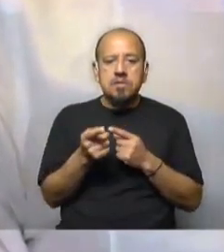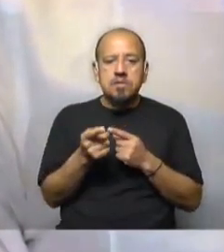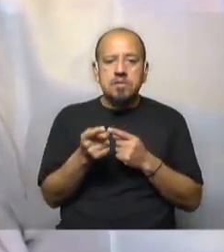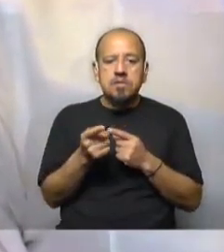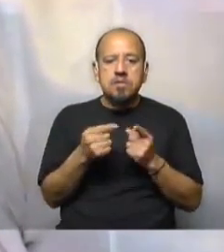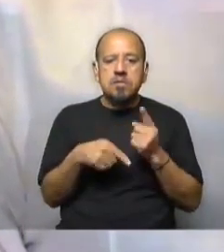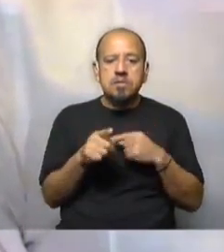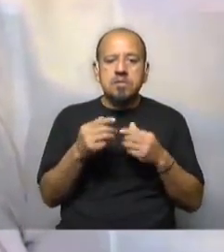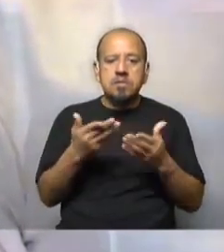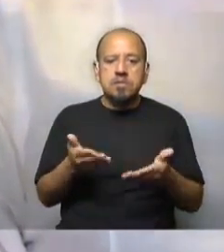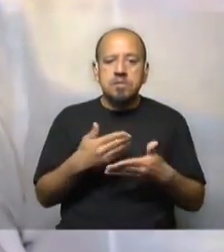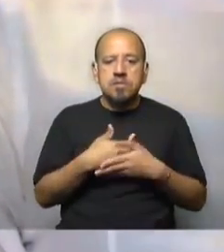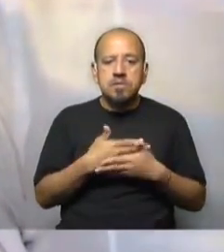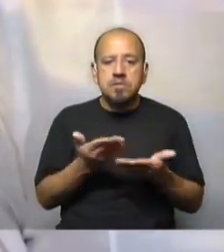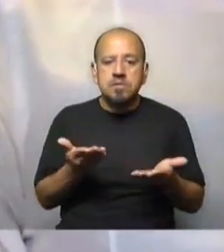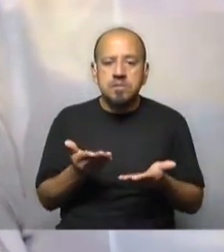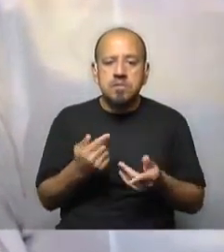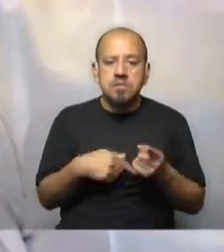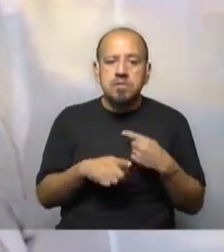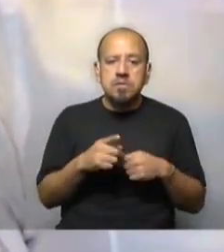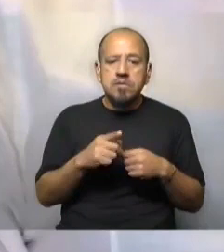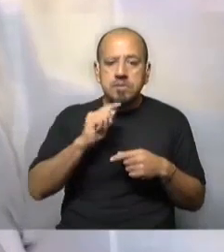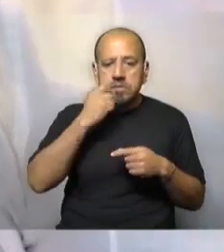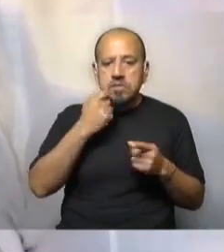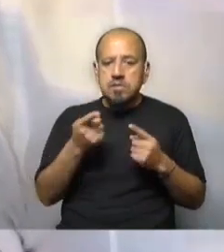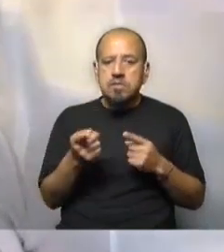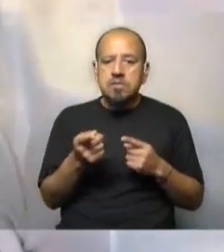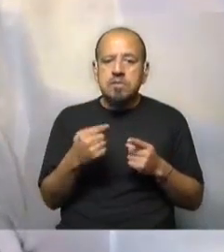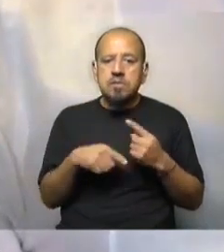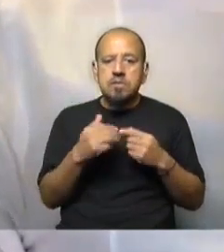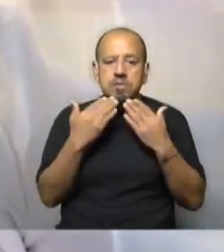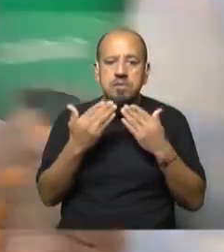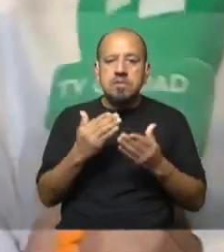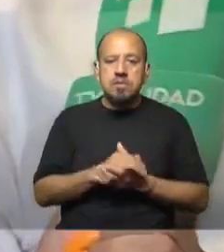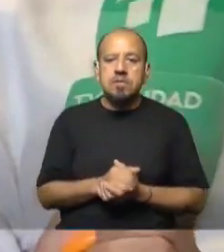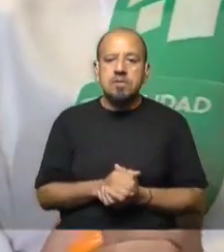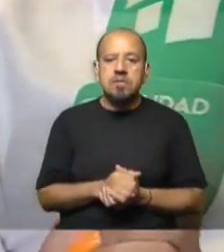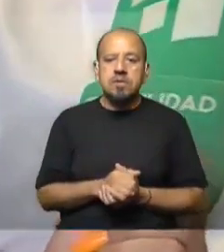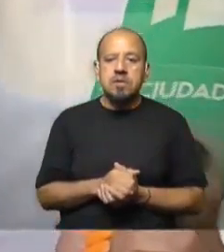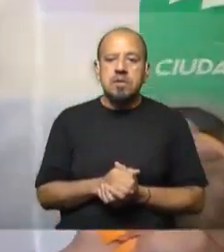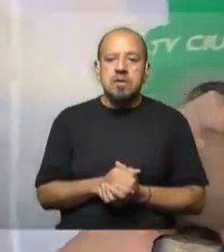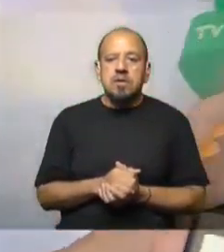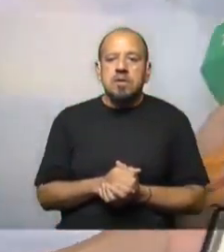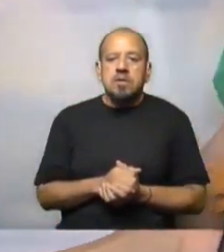Que va a ser conmovedor, pero no deja de ser lindo. Así que muchas gracias, chicos. Muchas gracias a